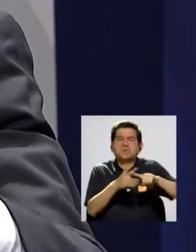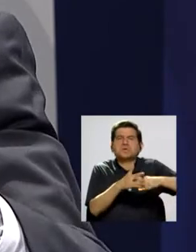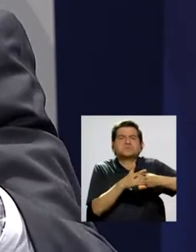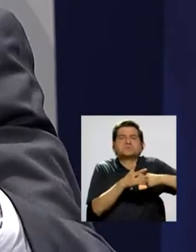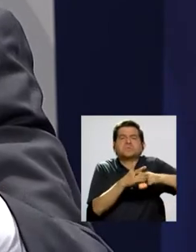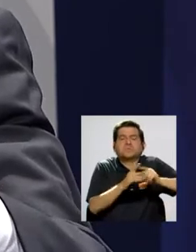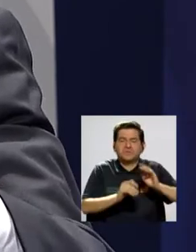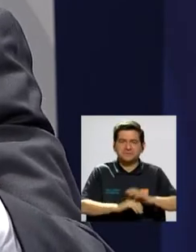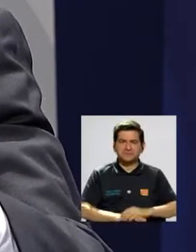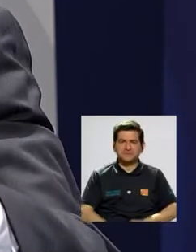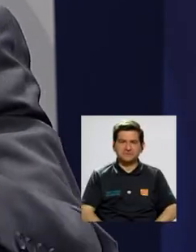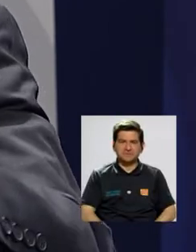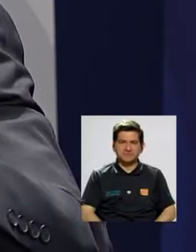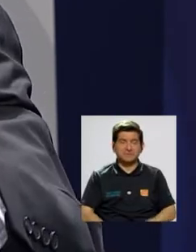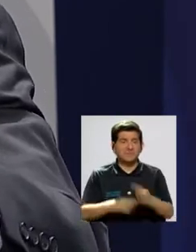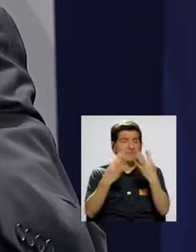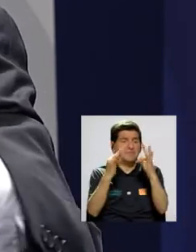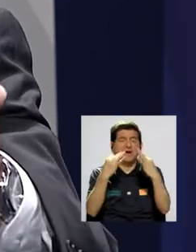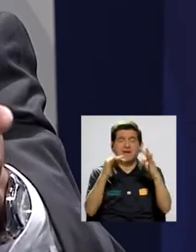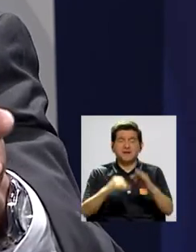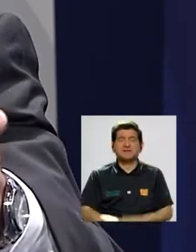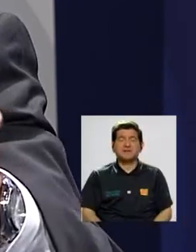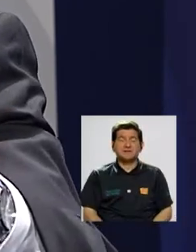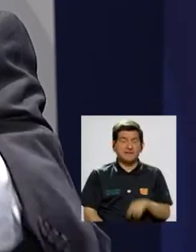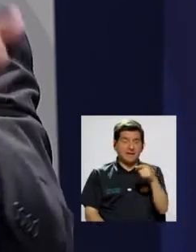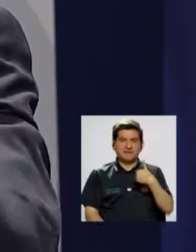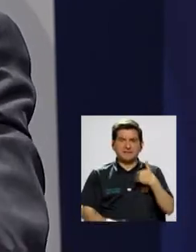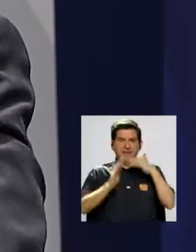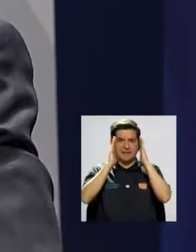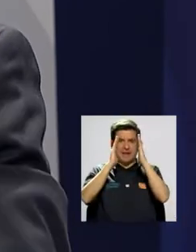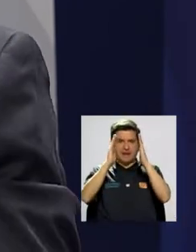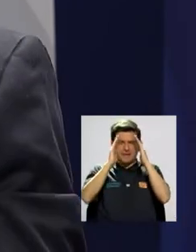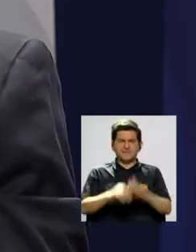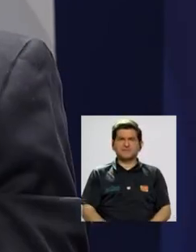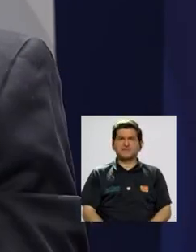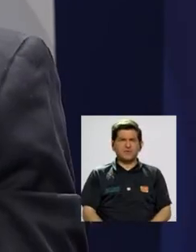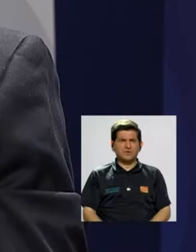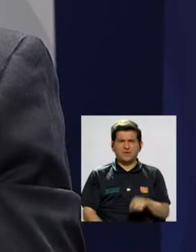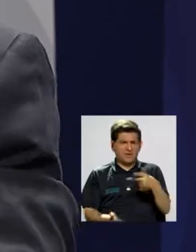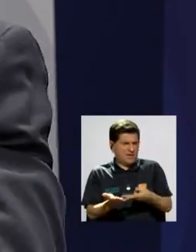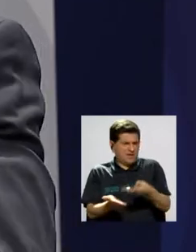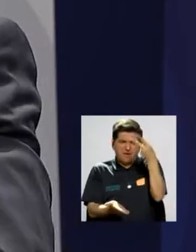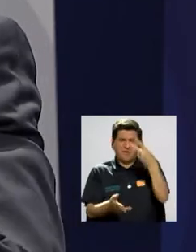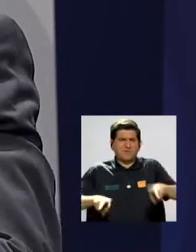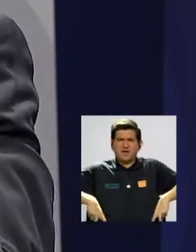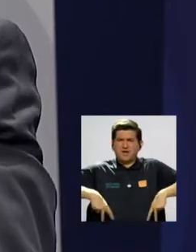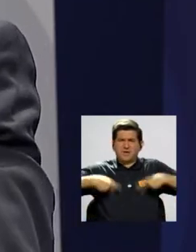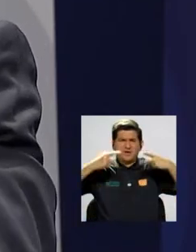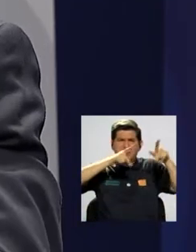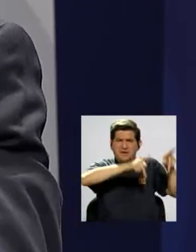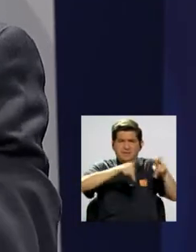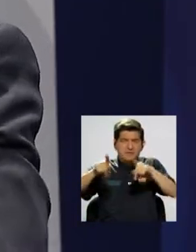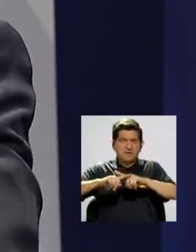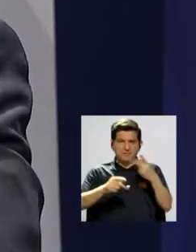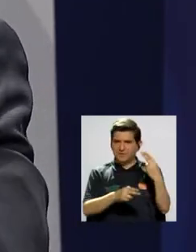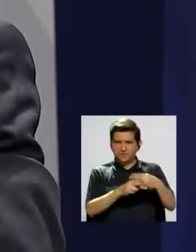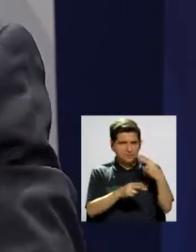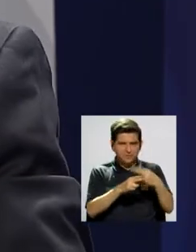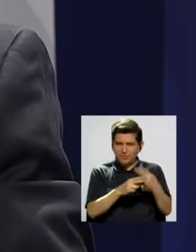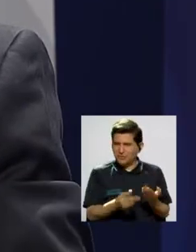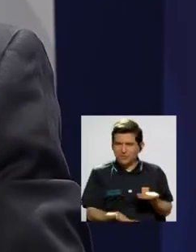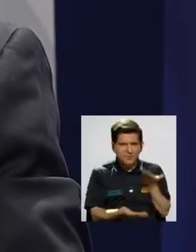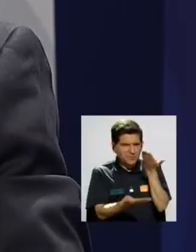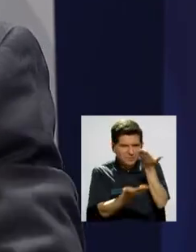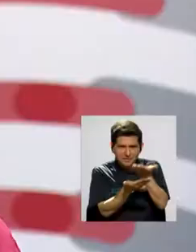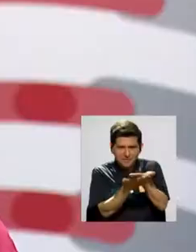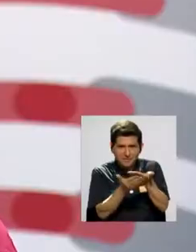instrumento para jugar con el rating y despreciar la vida humana. Pero si no le ponemos nombre a las cosas, insisto,